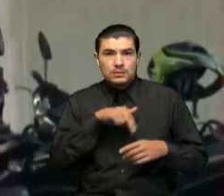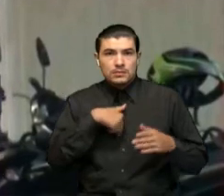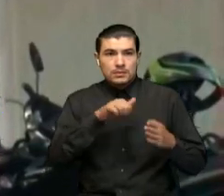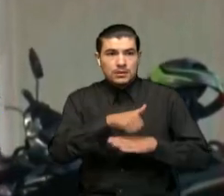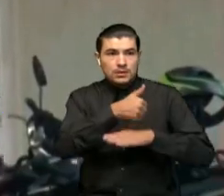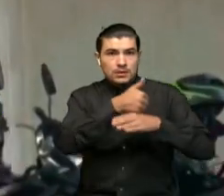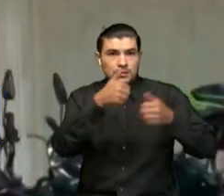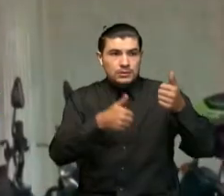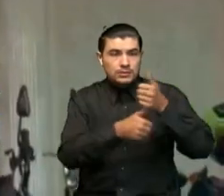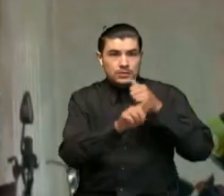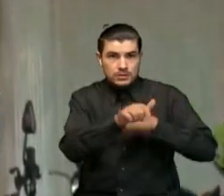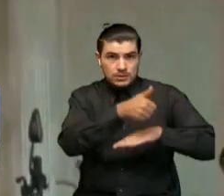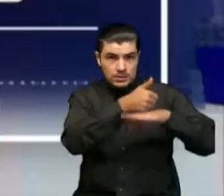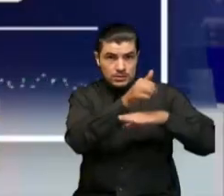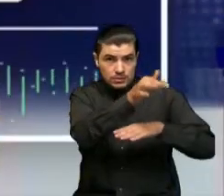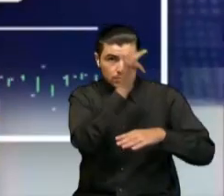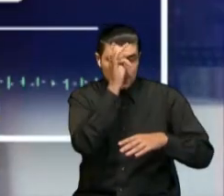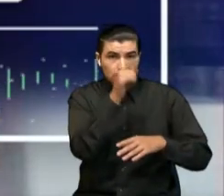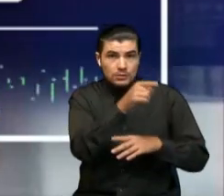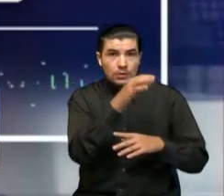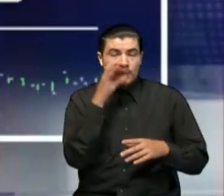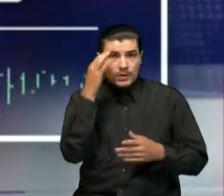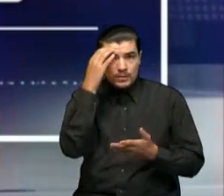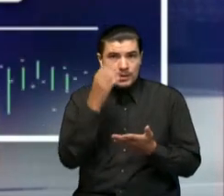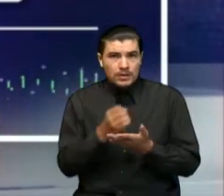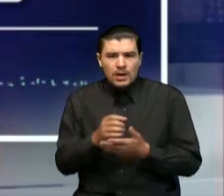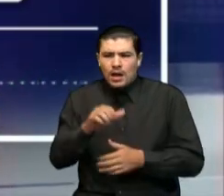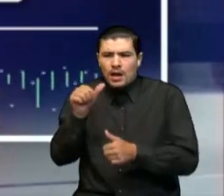de la entidad y esto fue lo que dijo